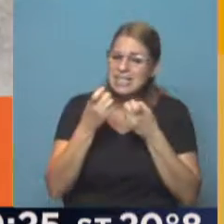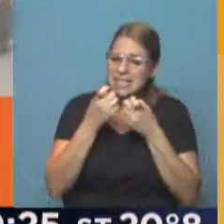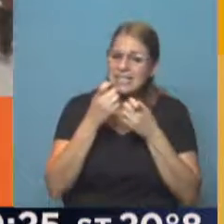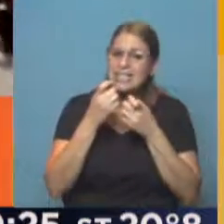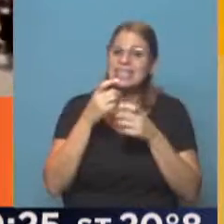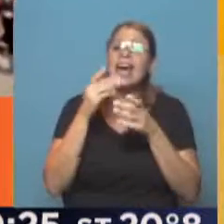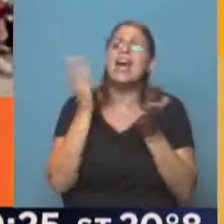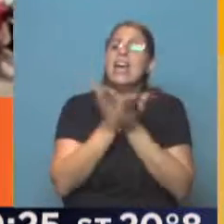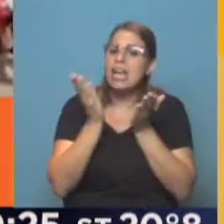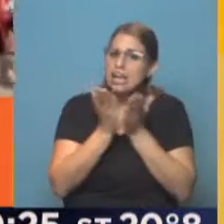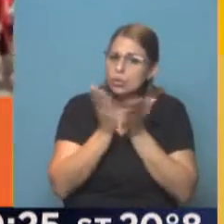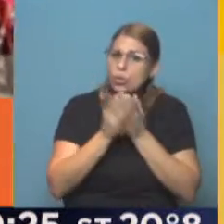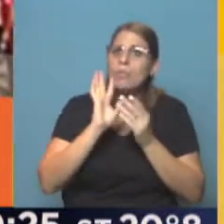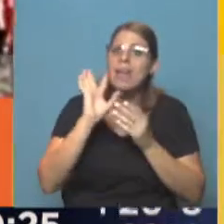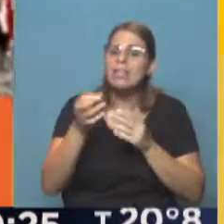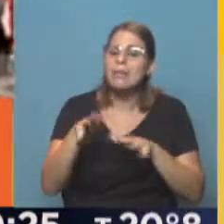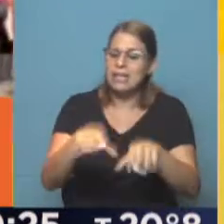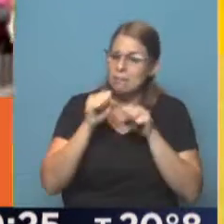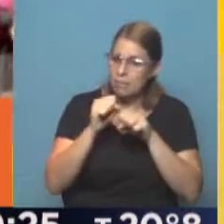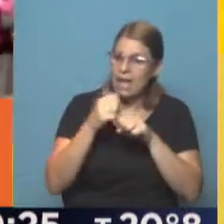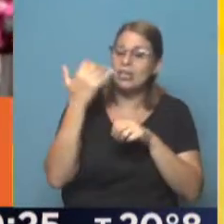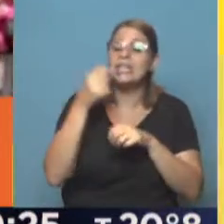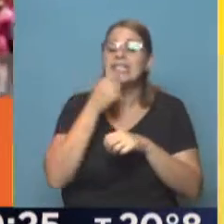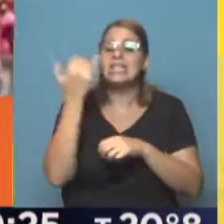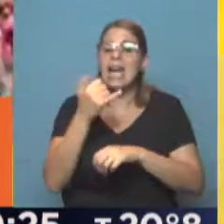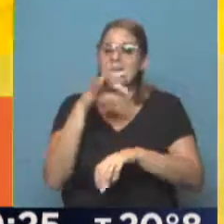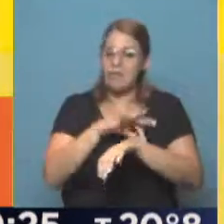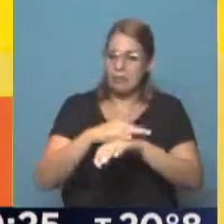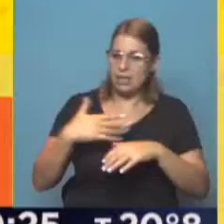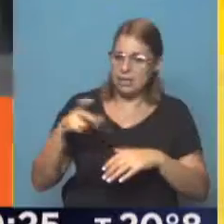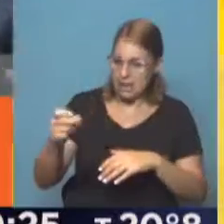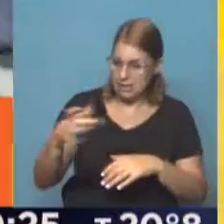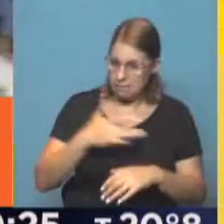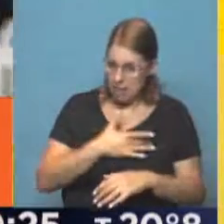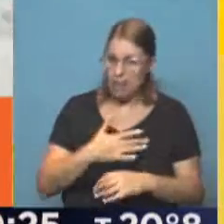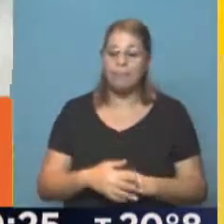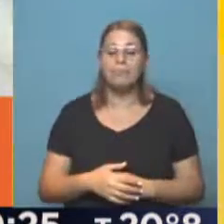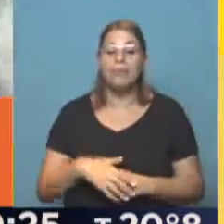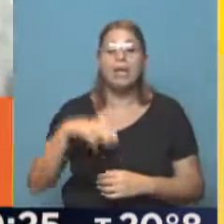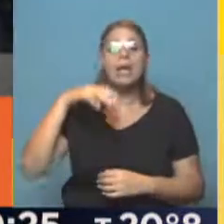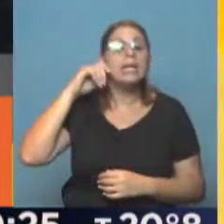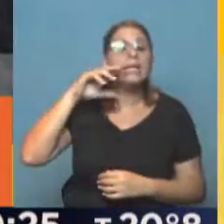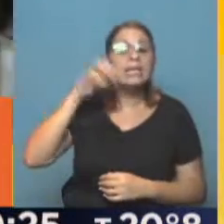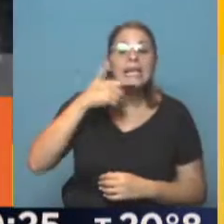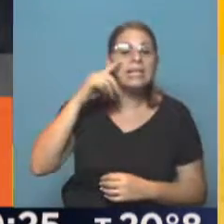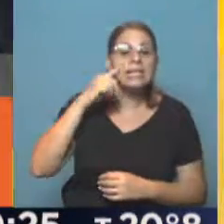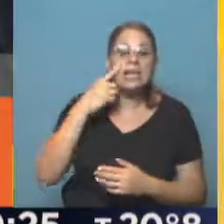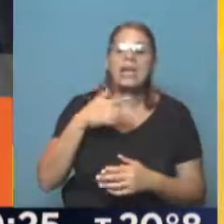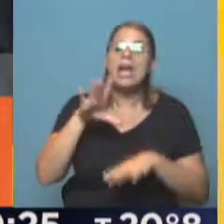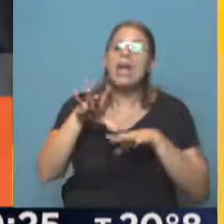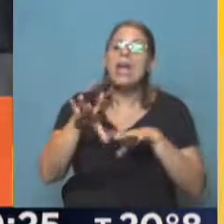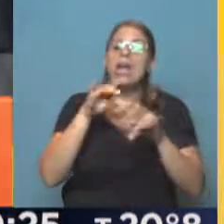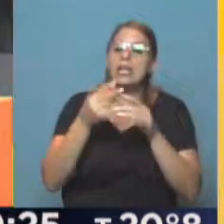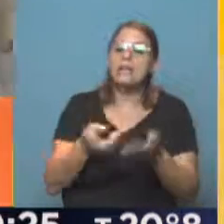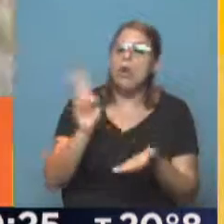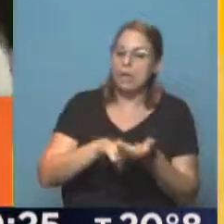realizarse estudios para la detección temprana de la enfermedad. Pablo Iglesias, reelegido en